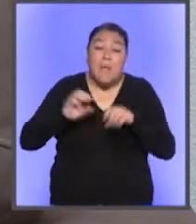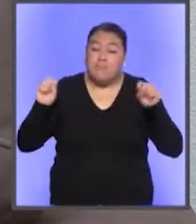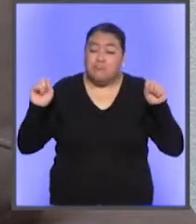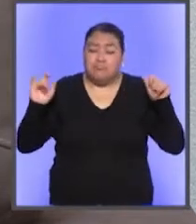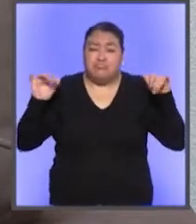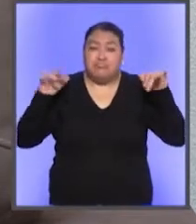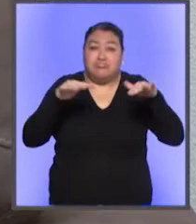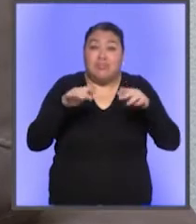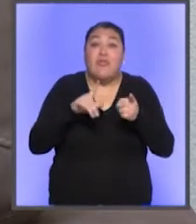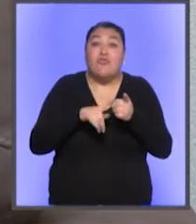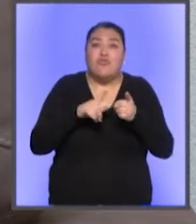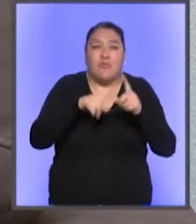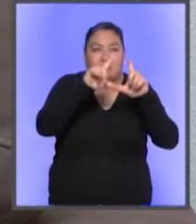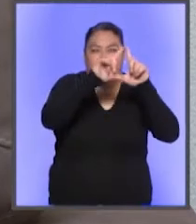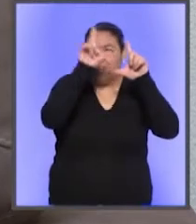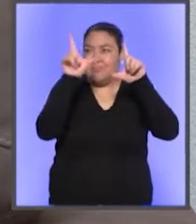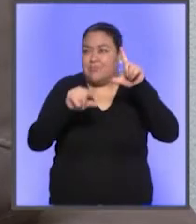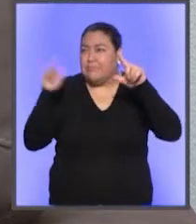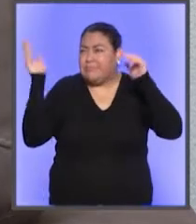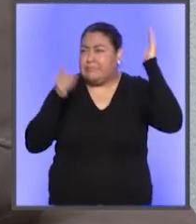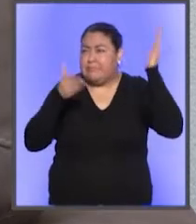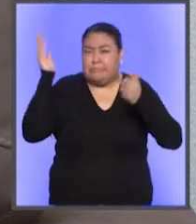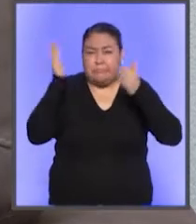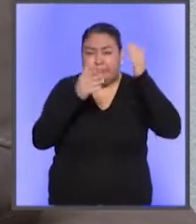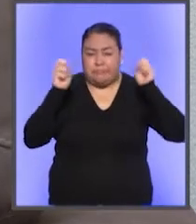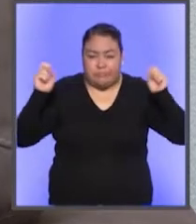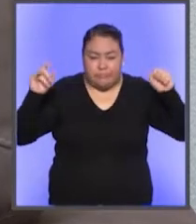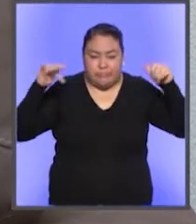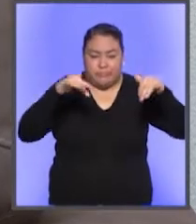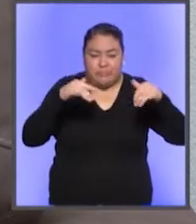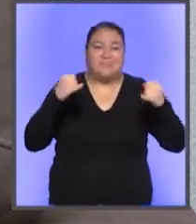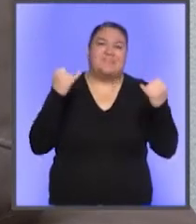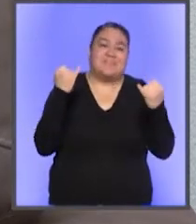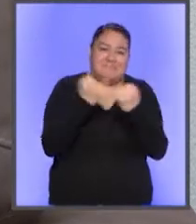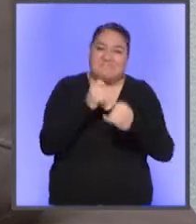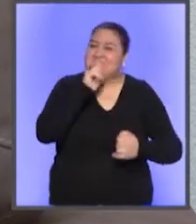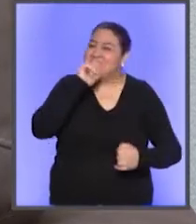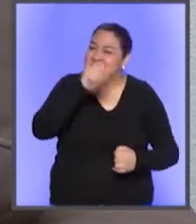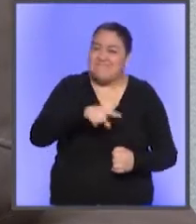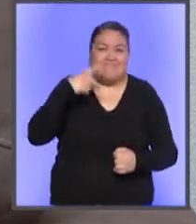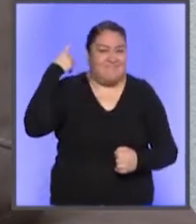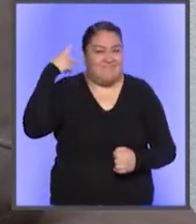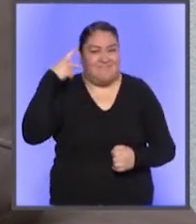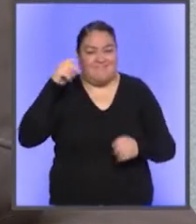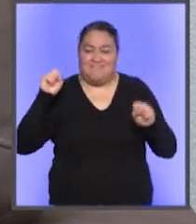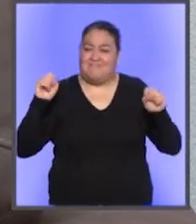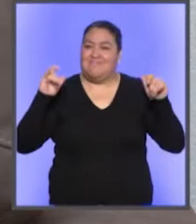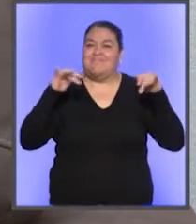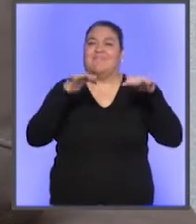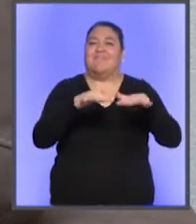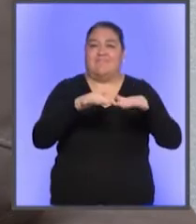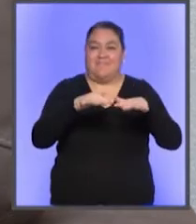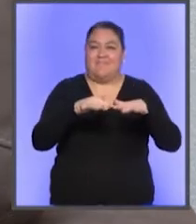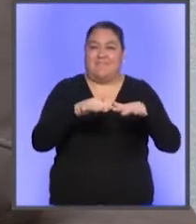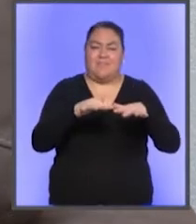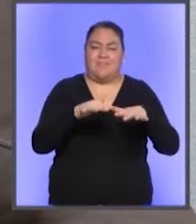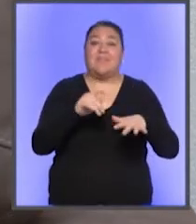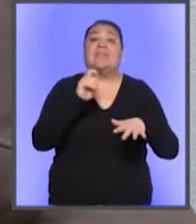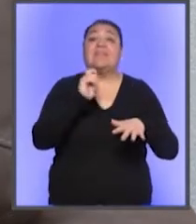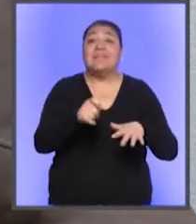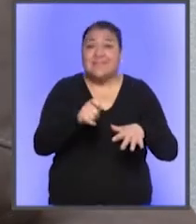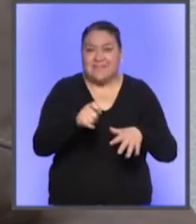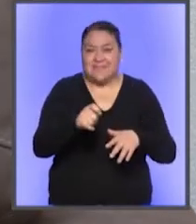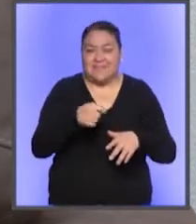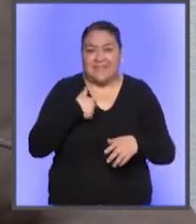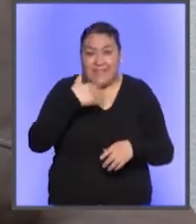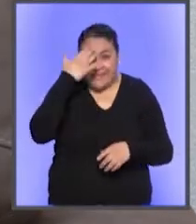de los diversos estados de la república mexicana y por supuesto del Estado anfitrión Puebla y en